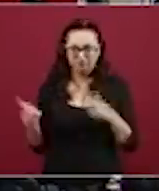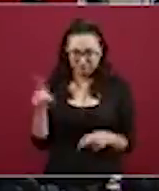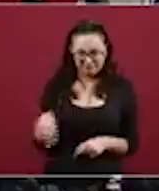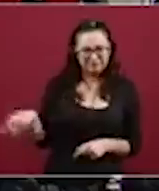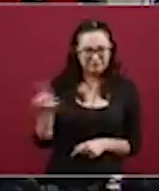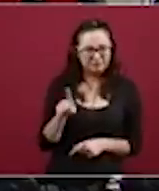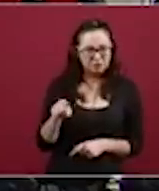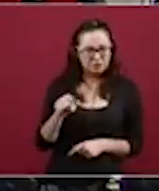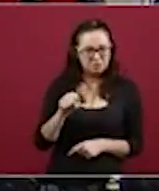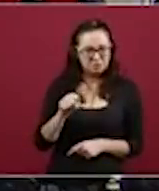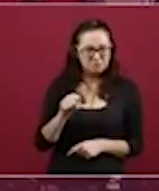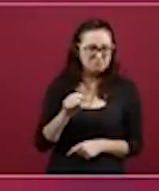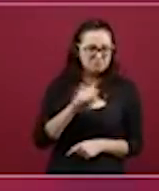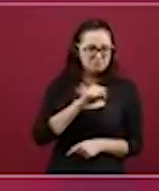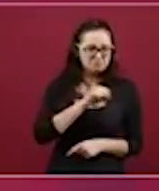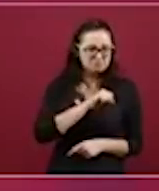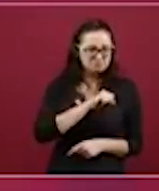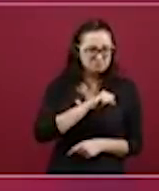haciendo